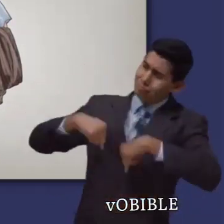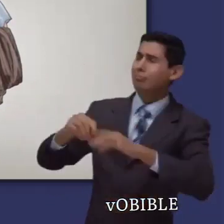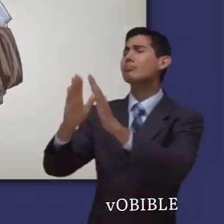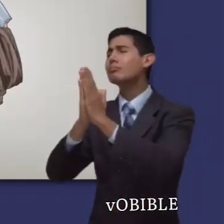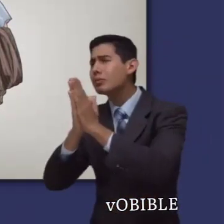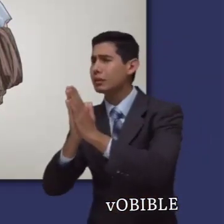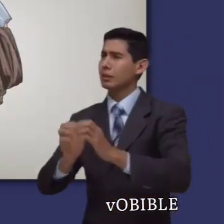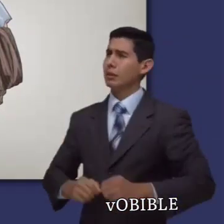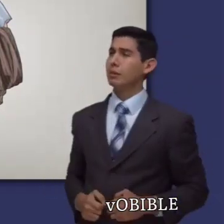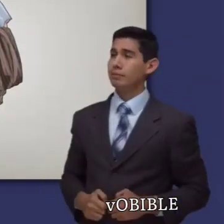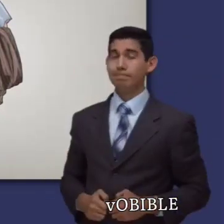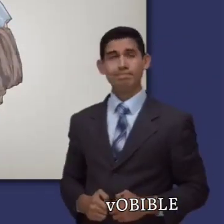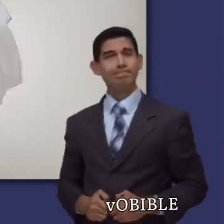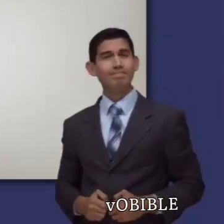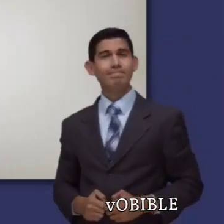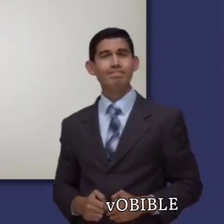a Marcos.